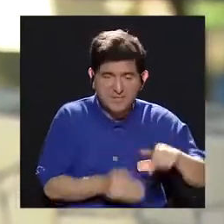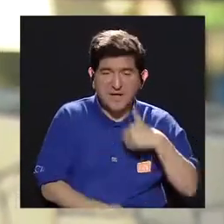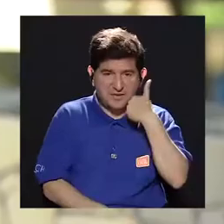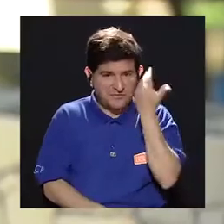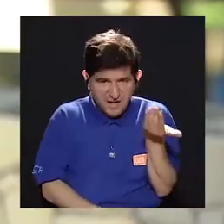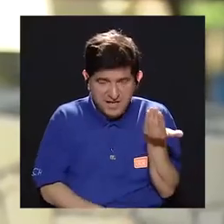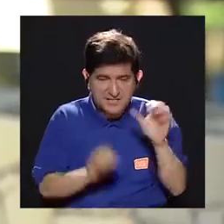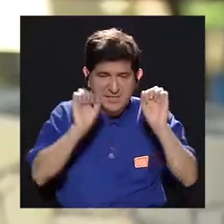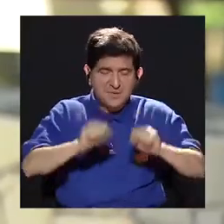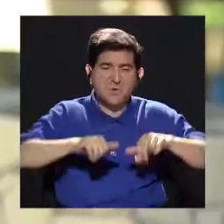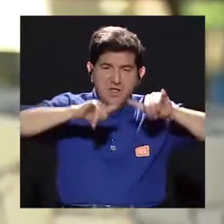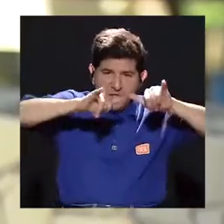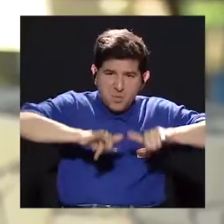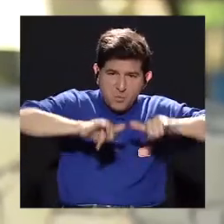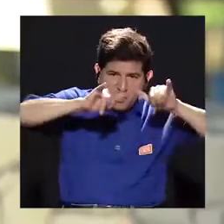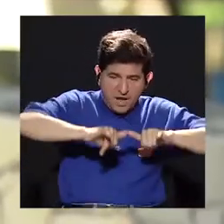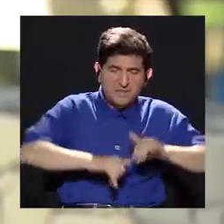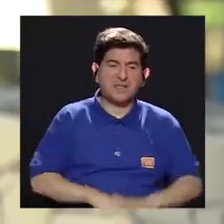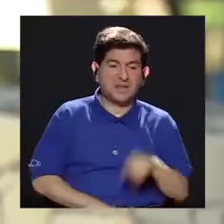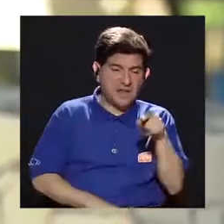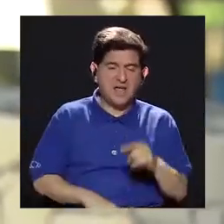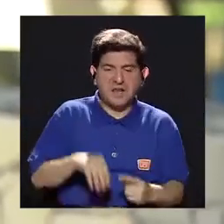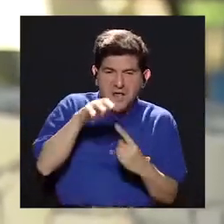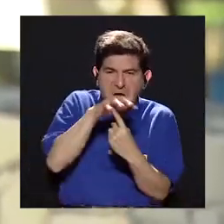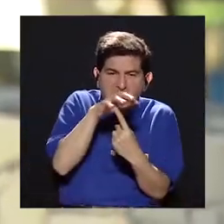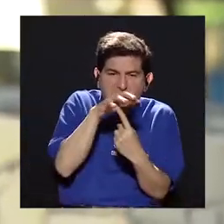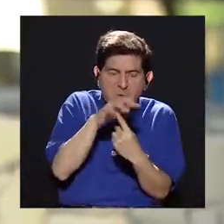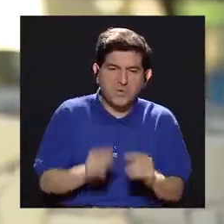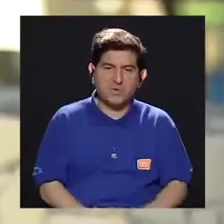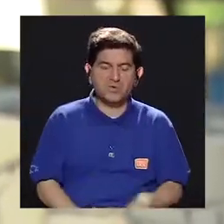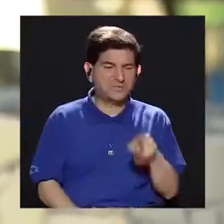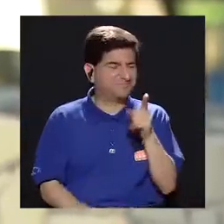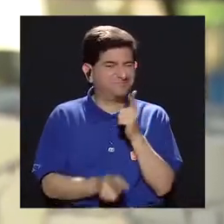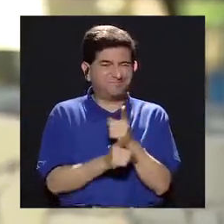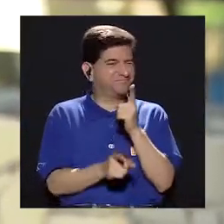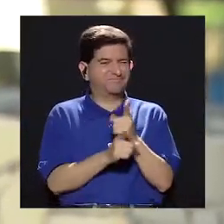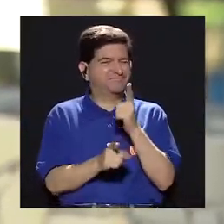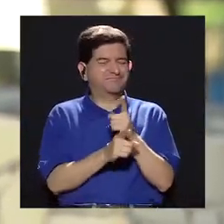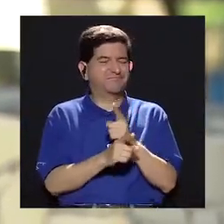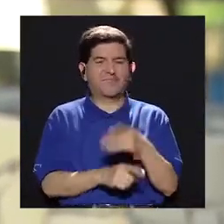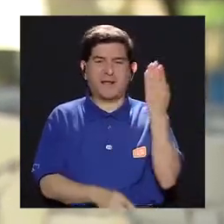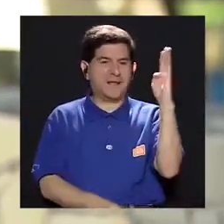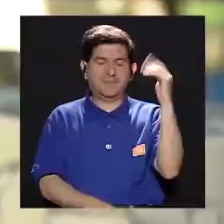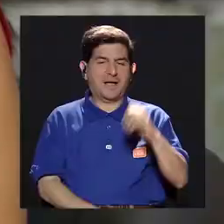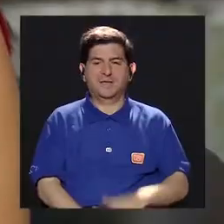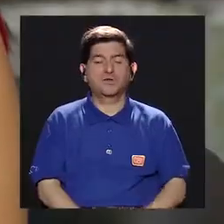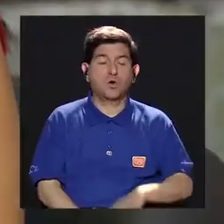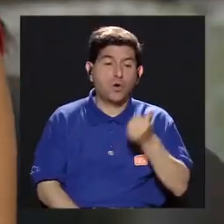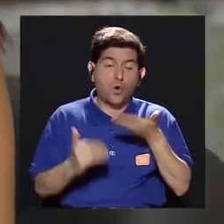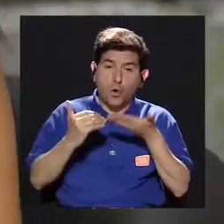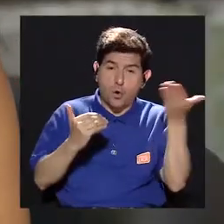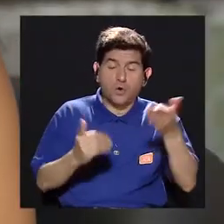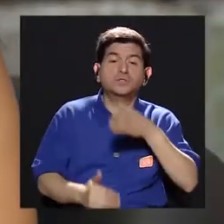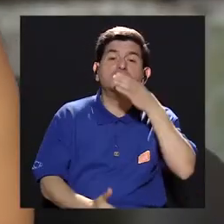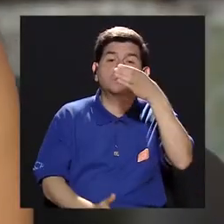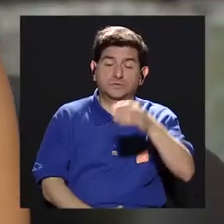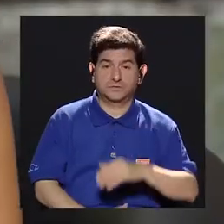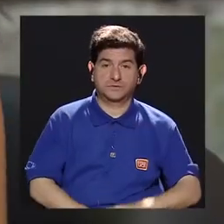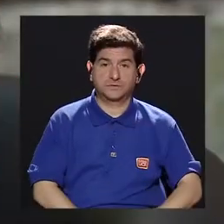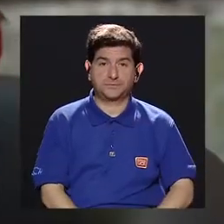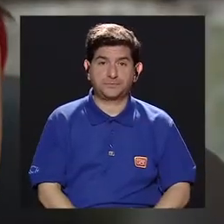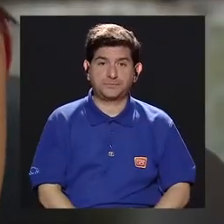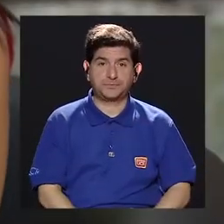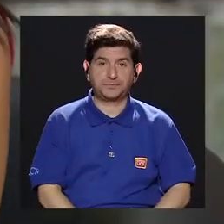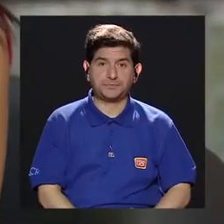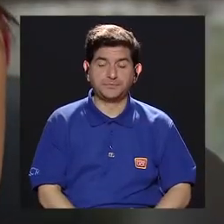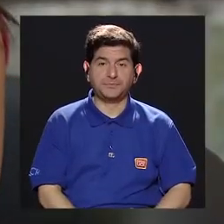con tanta facilidad, pueden acumular honguitos ahí adentro, entonces no son recomendables para el baño. Otra cosa que recomiendo